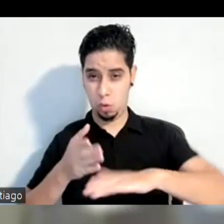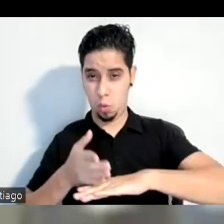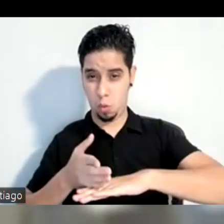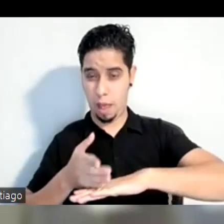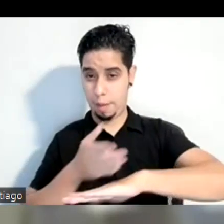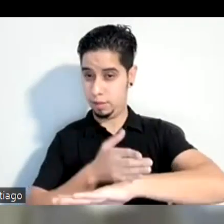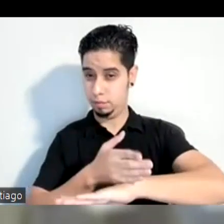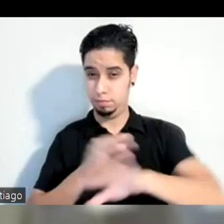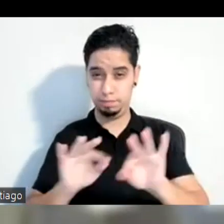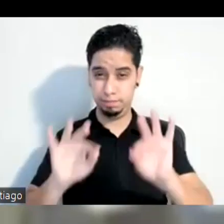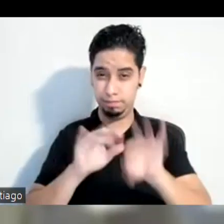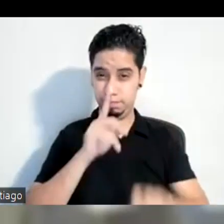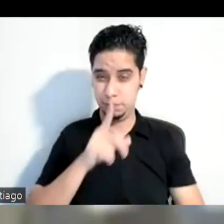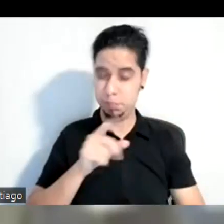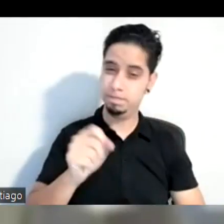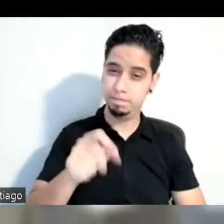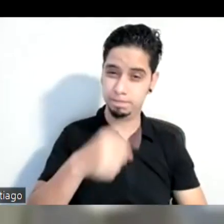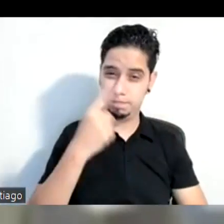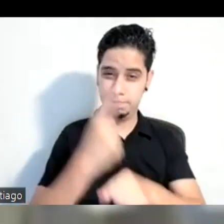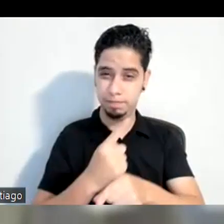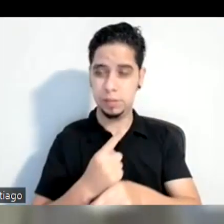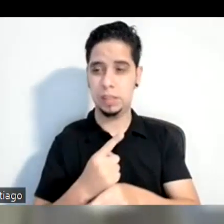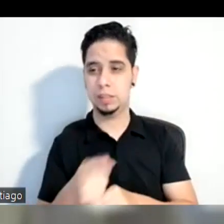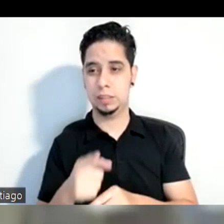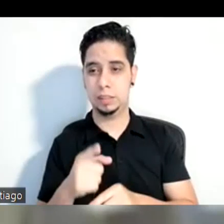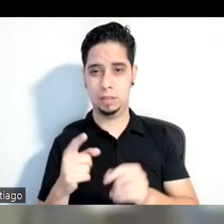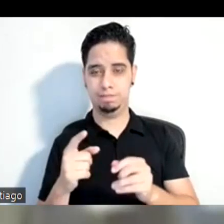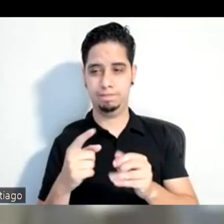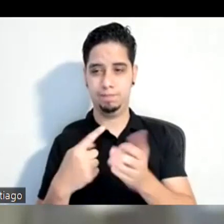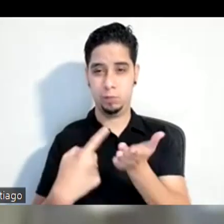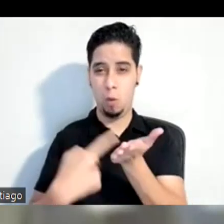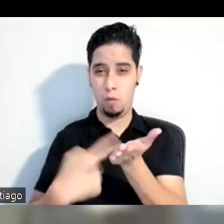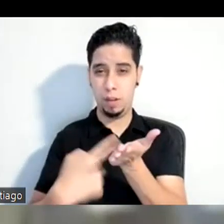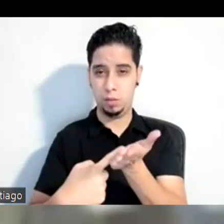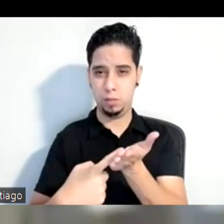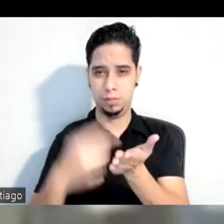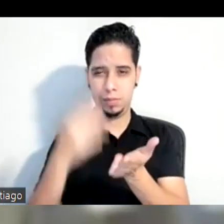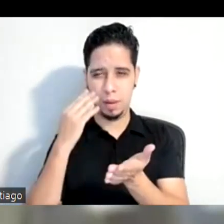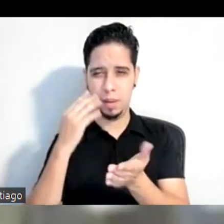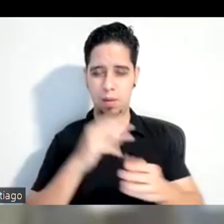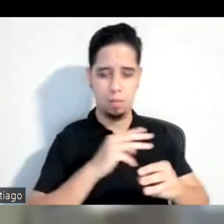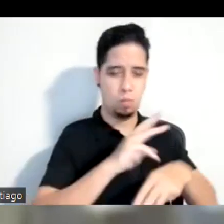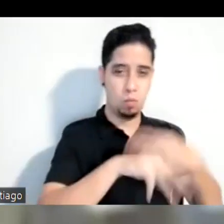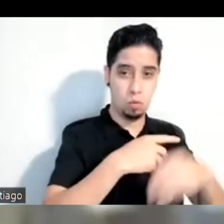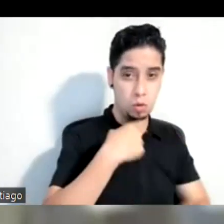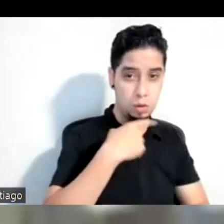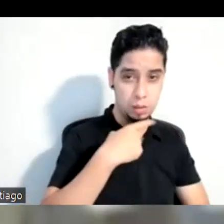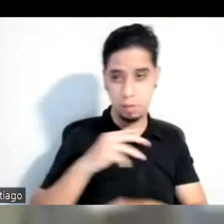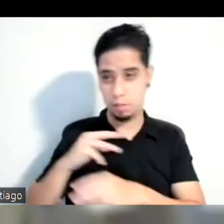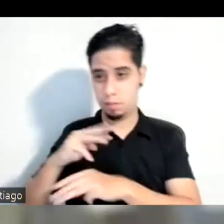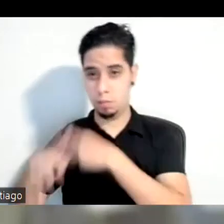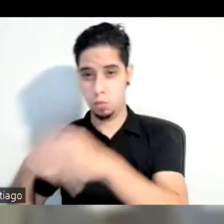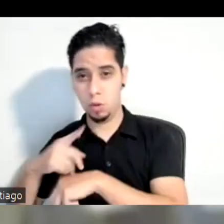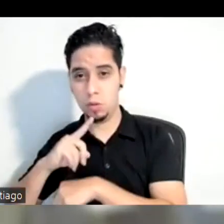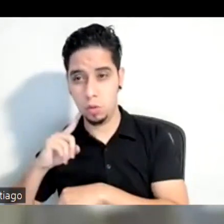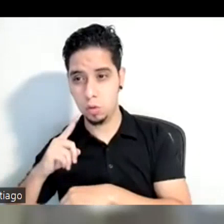Es un avance significativo, ¿verdad? El traer ese conflicto nuevamente entre el mundo del oyente y el mundo del solo, que es el conflicto que se trae,